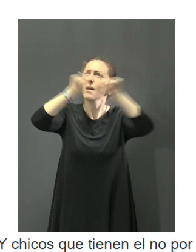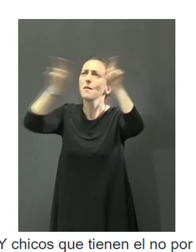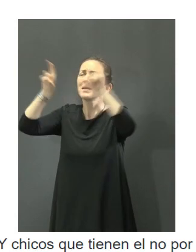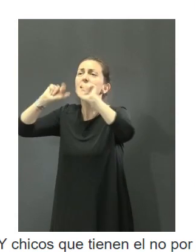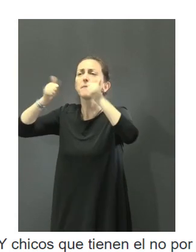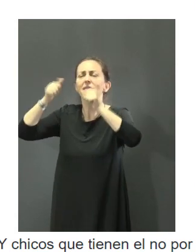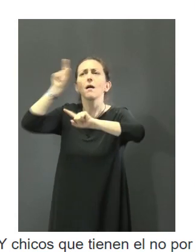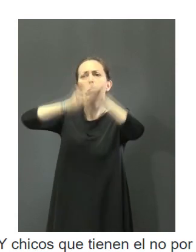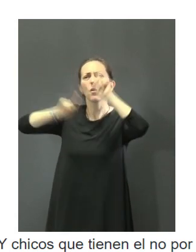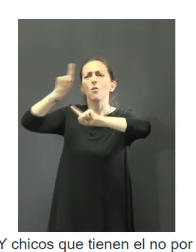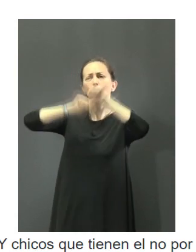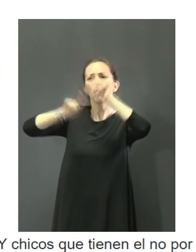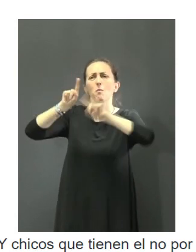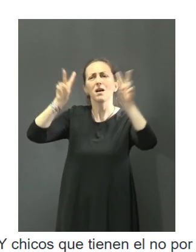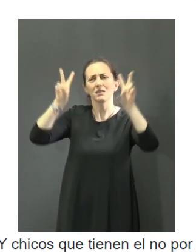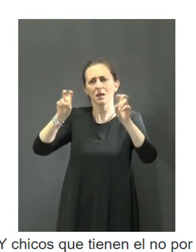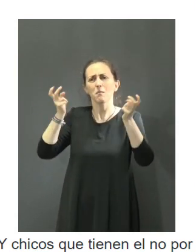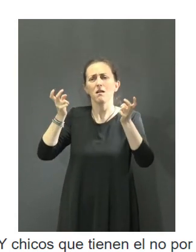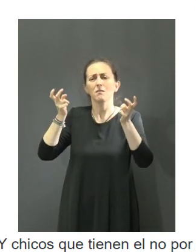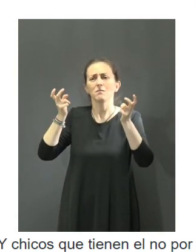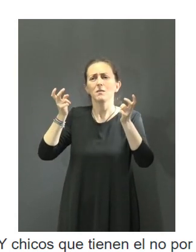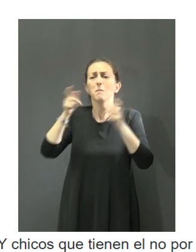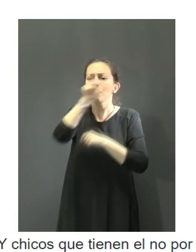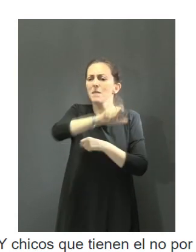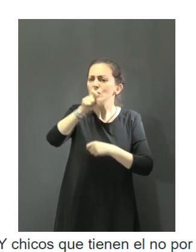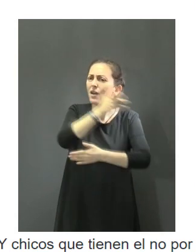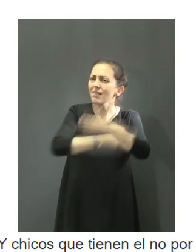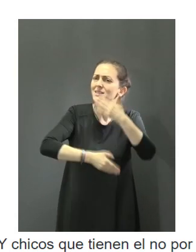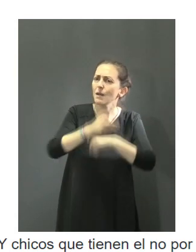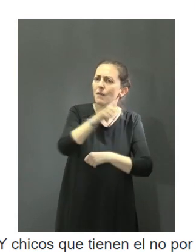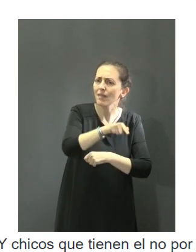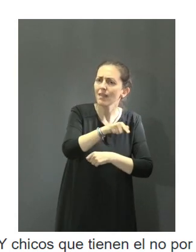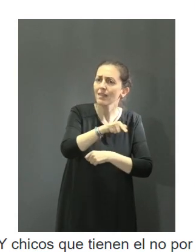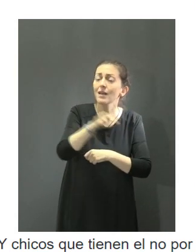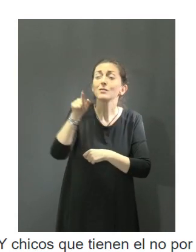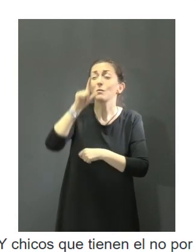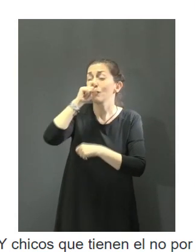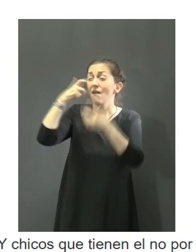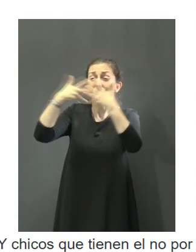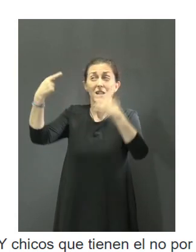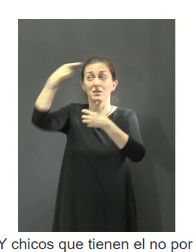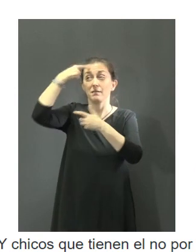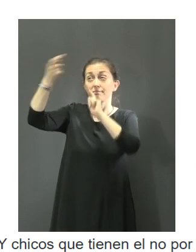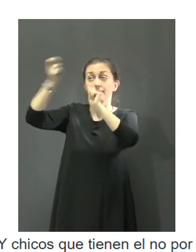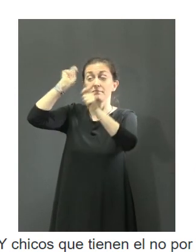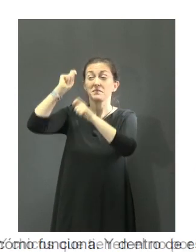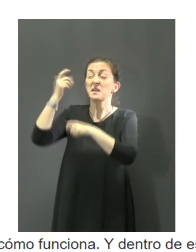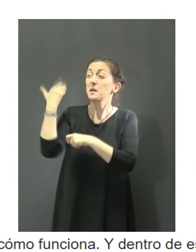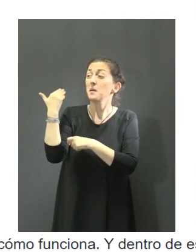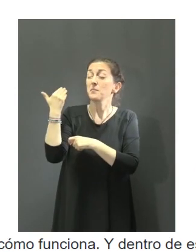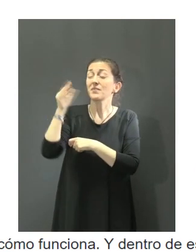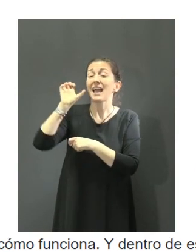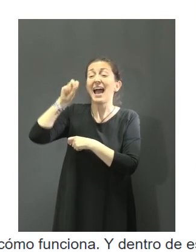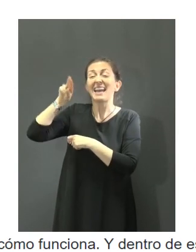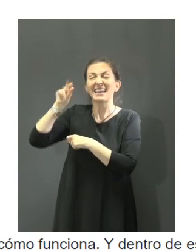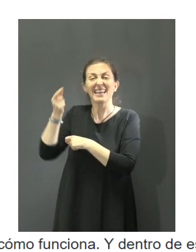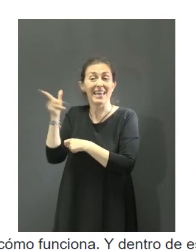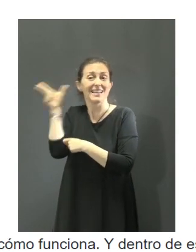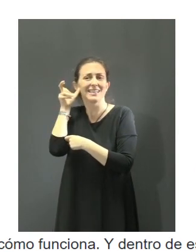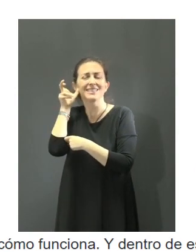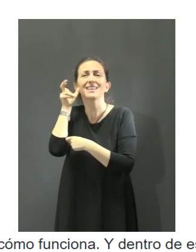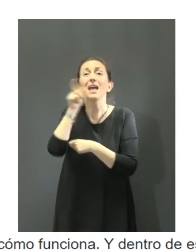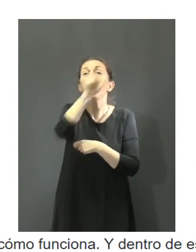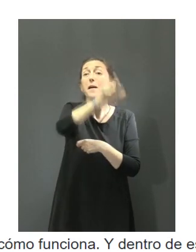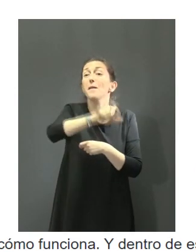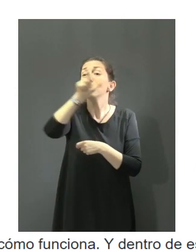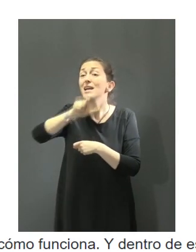preocupa por las personas con discapacidad, que hay una frase que yo tengo muy clara, que se la escuché a Enrique. Las